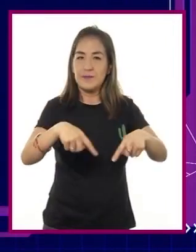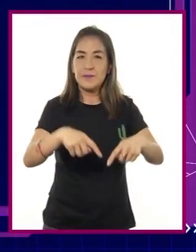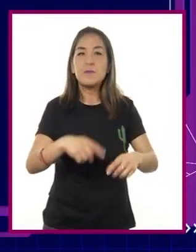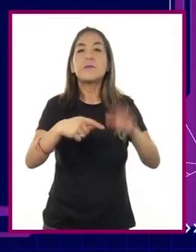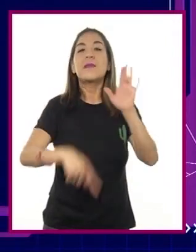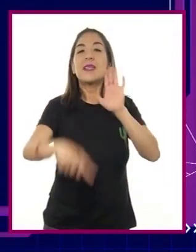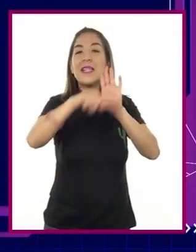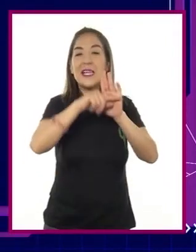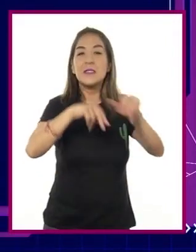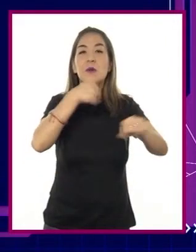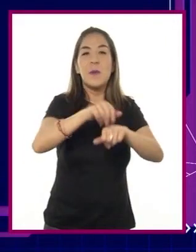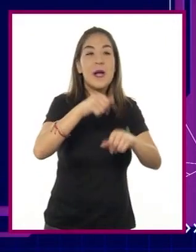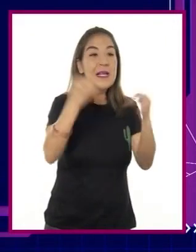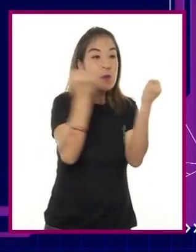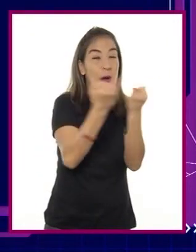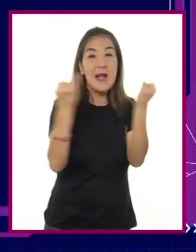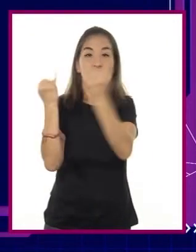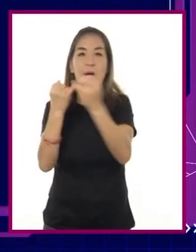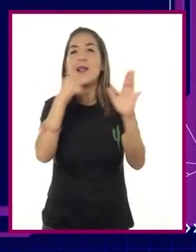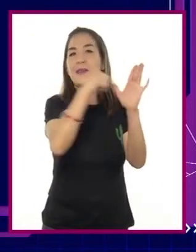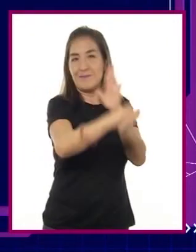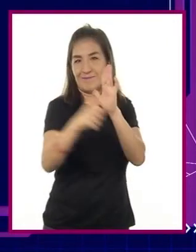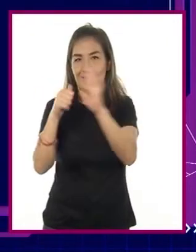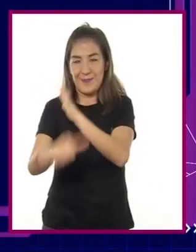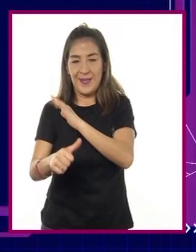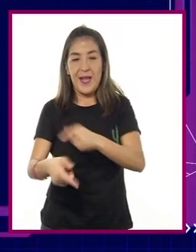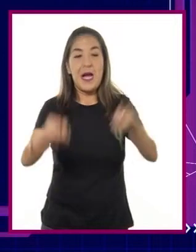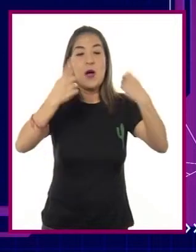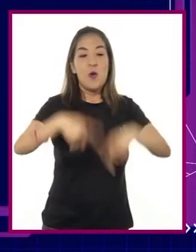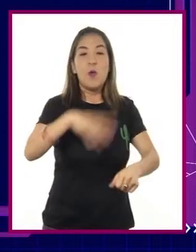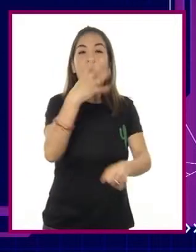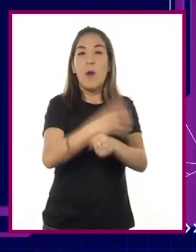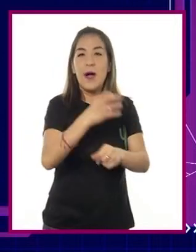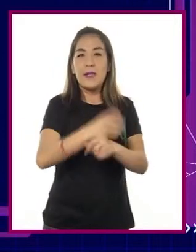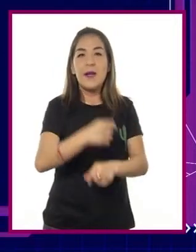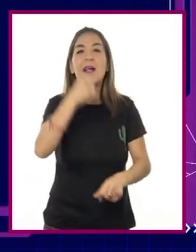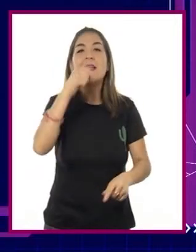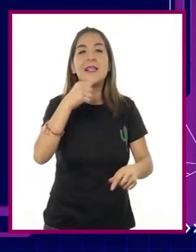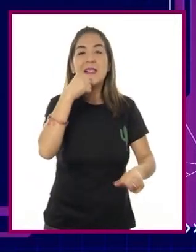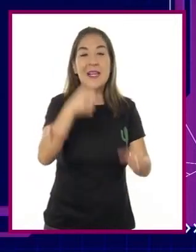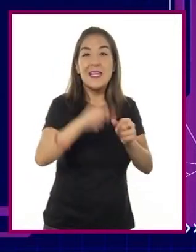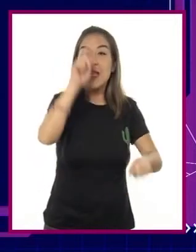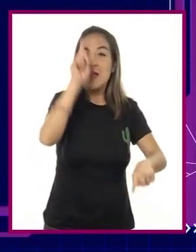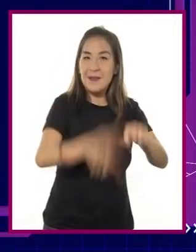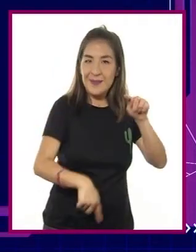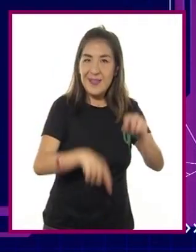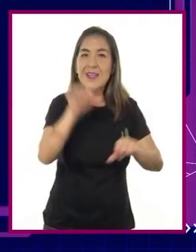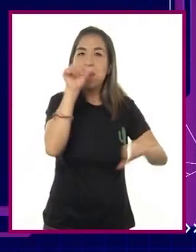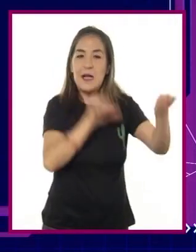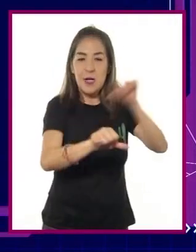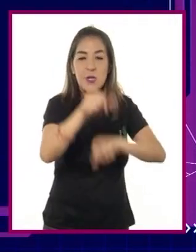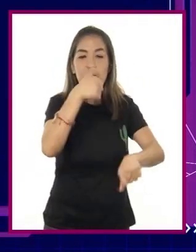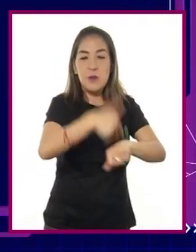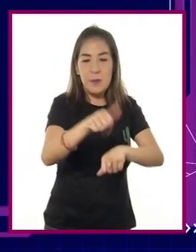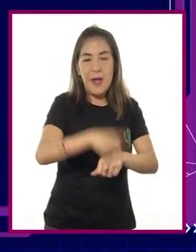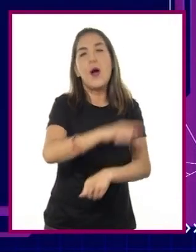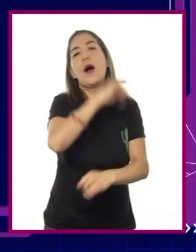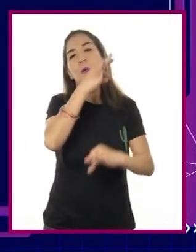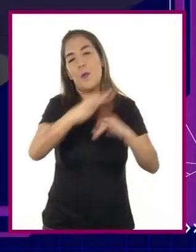los términos semejantes. En cuarto lugar, se despeja la incógnita y por último, se comprueba la